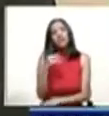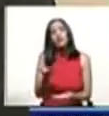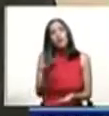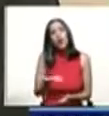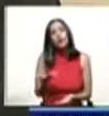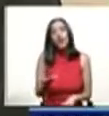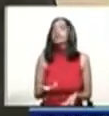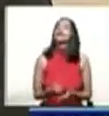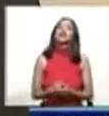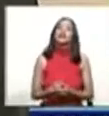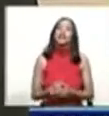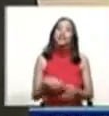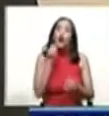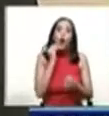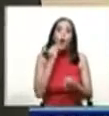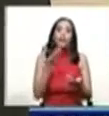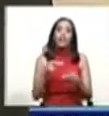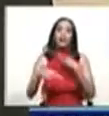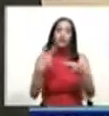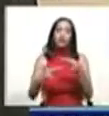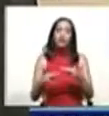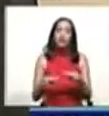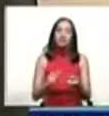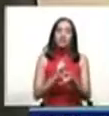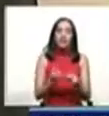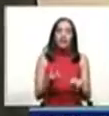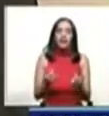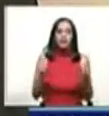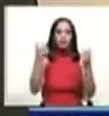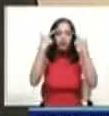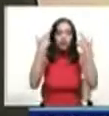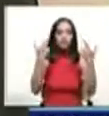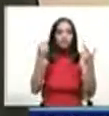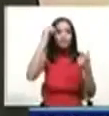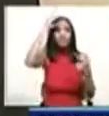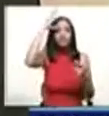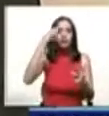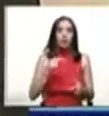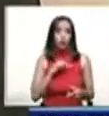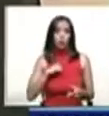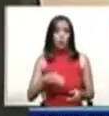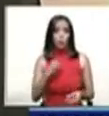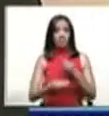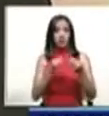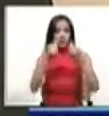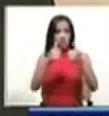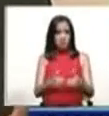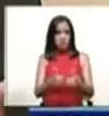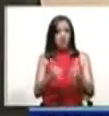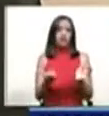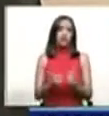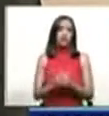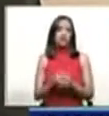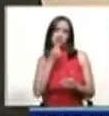contenidos de la revolución tiene que plantearse en todos los escenarios. Correcto. Nosotros lo podemos hacer bien, lo podemos hacer desde el punto de vista estético